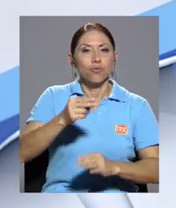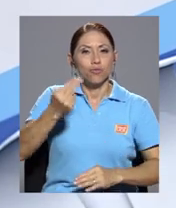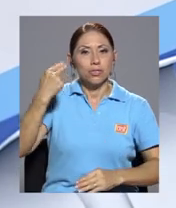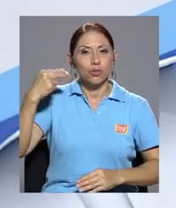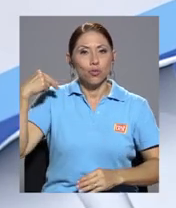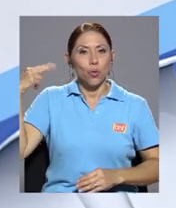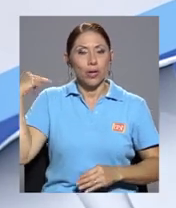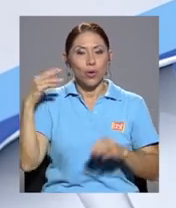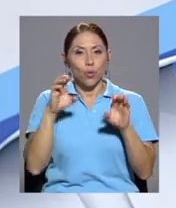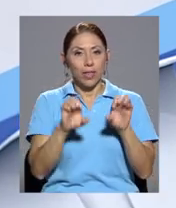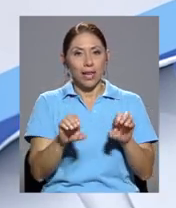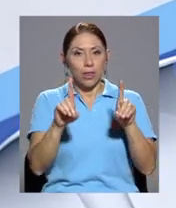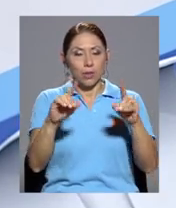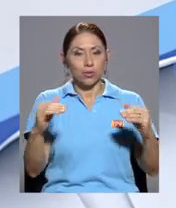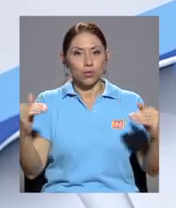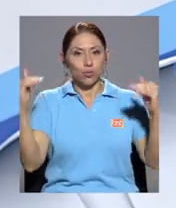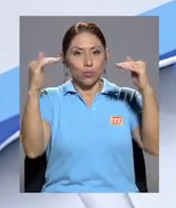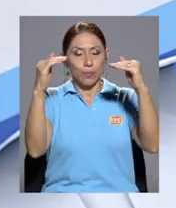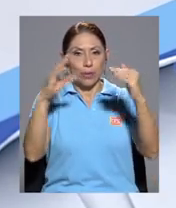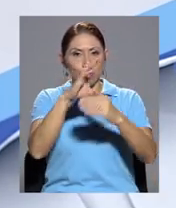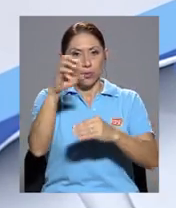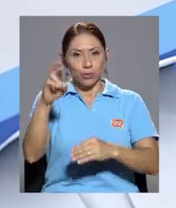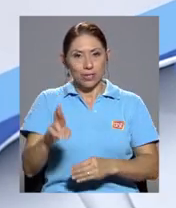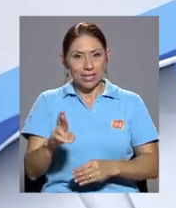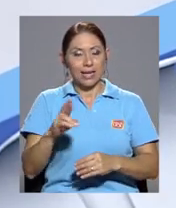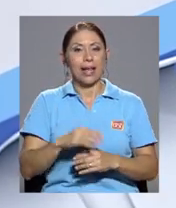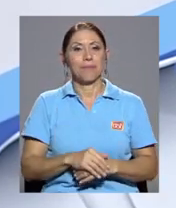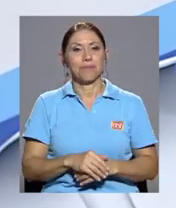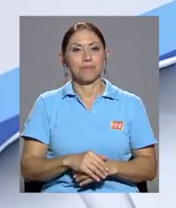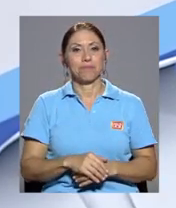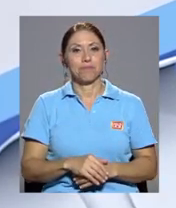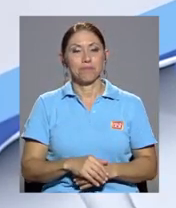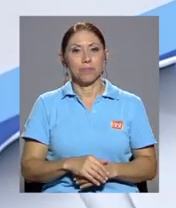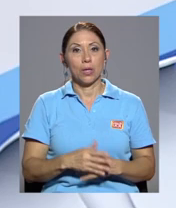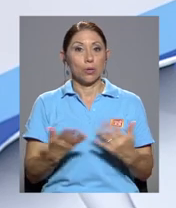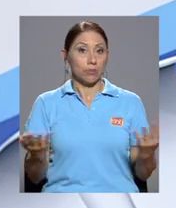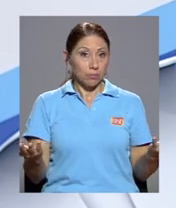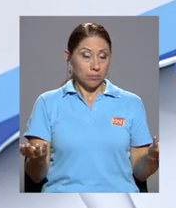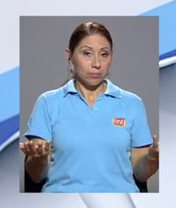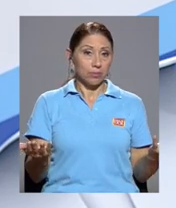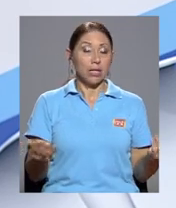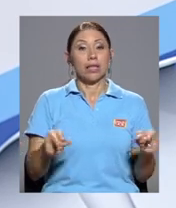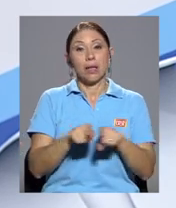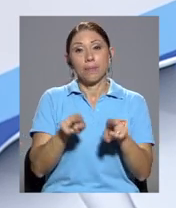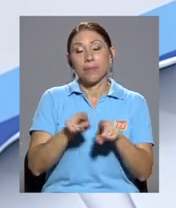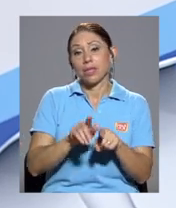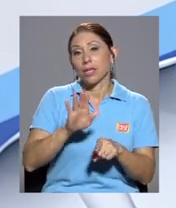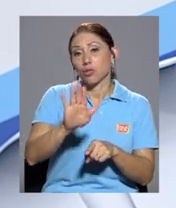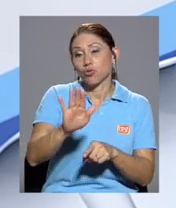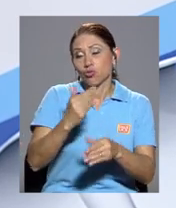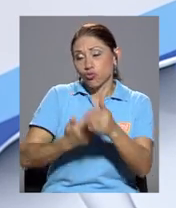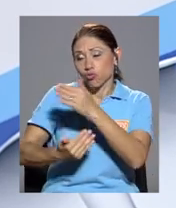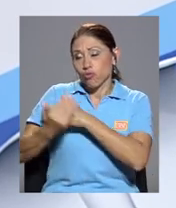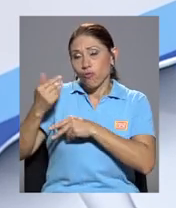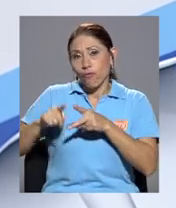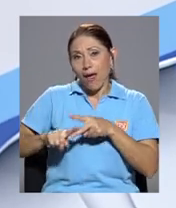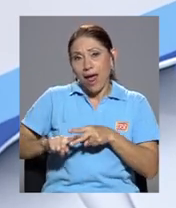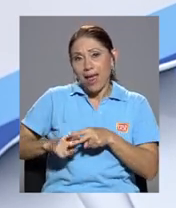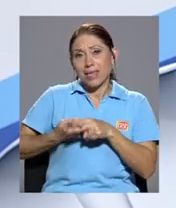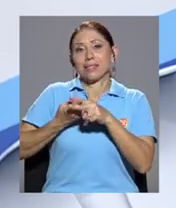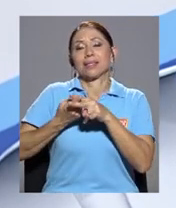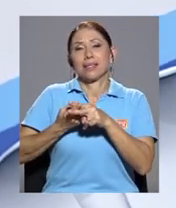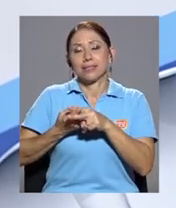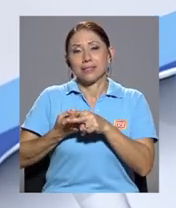de la educación superior en costa rica sin la menor duda aún de sus raíces en el